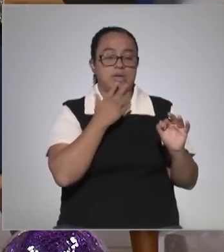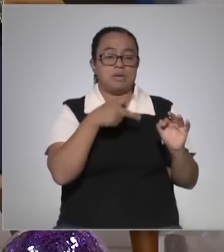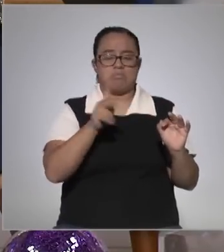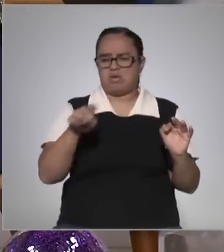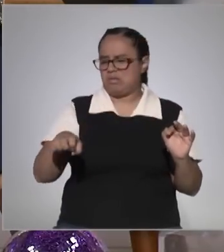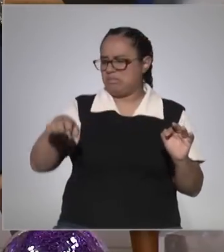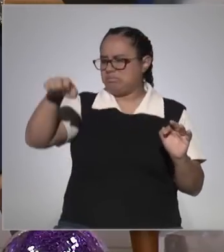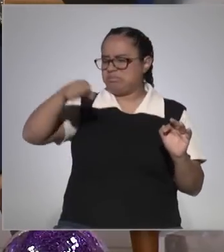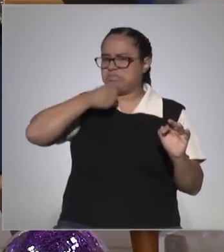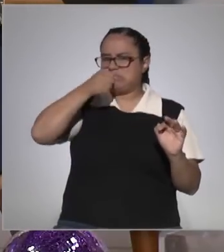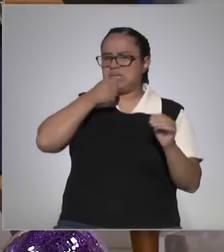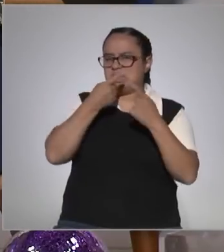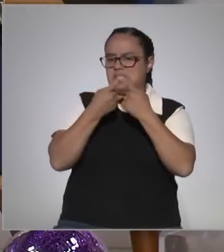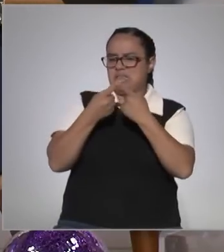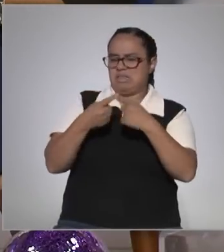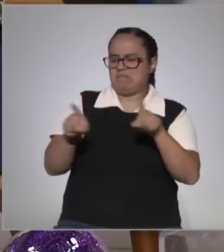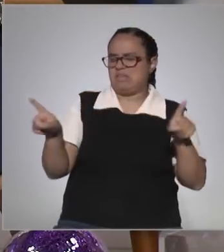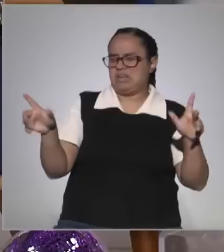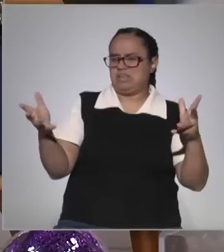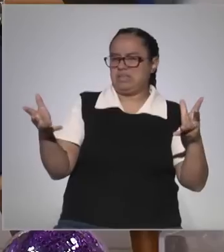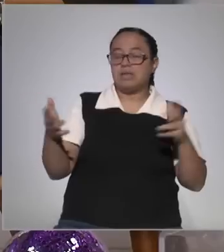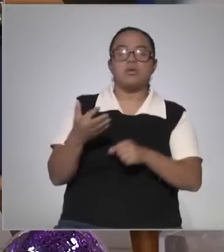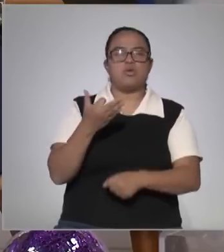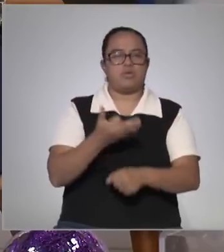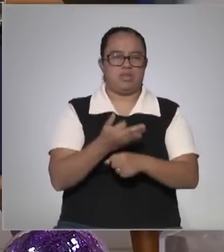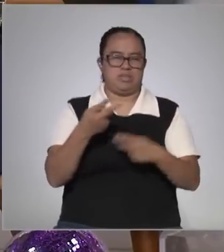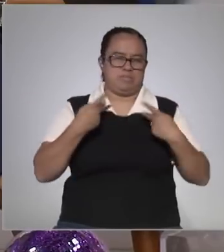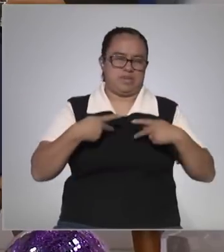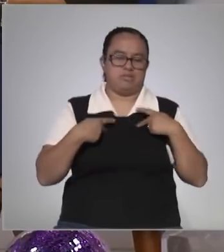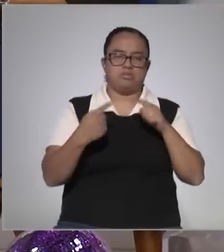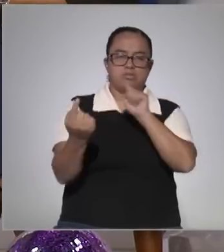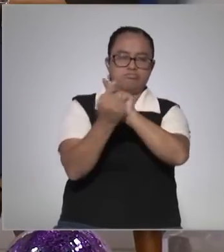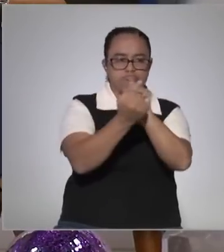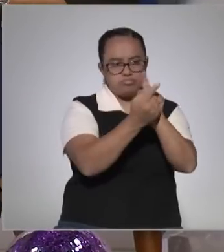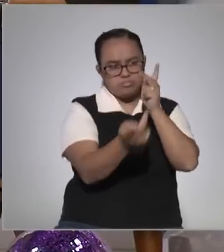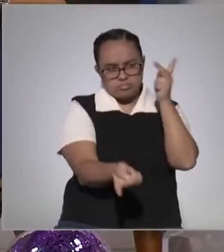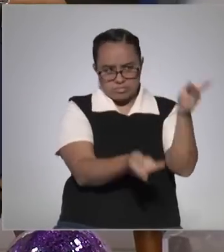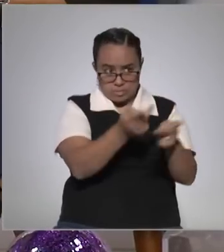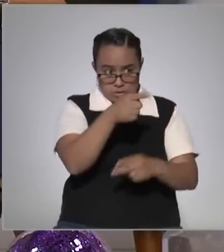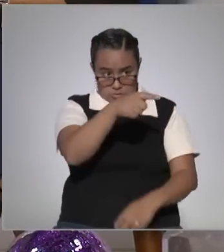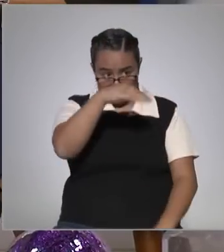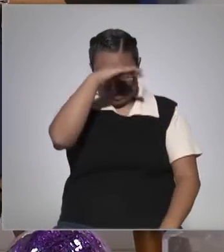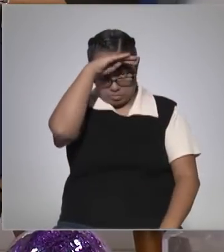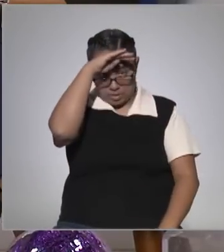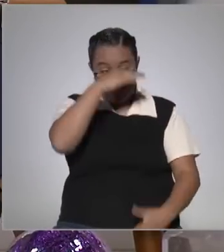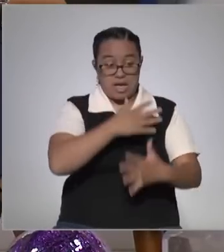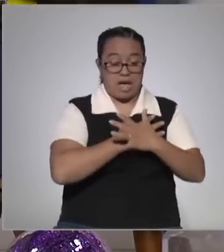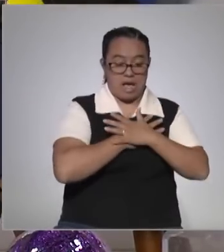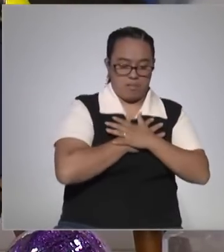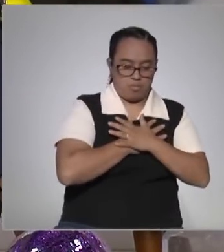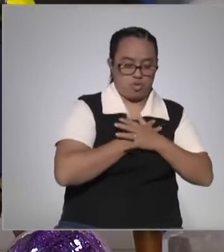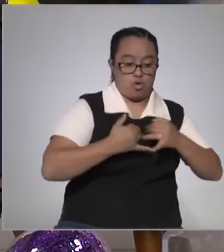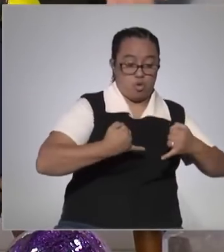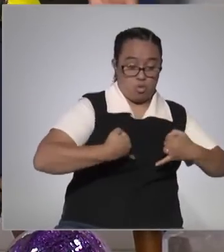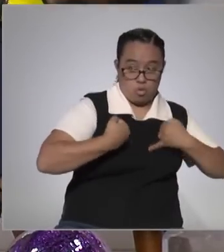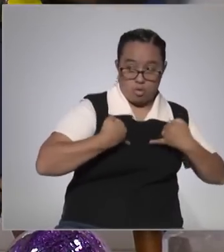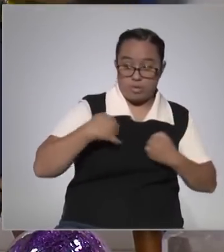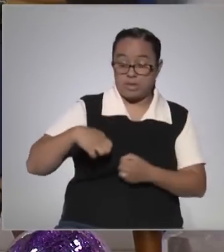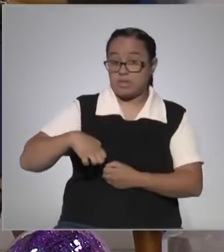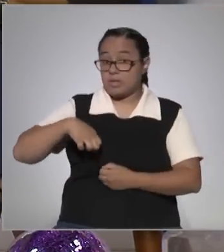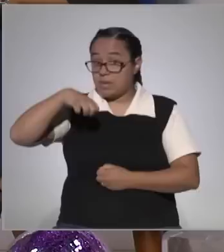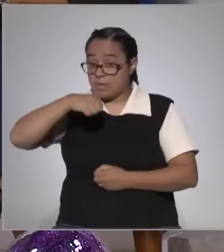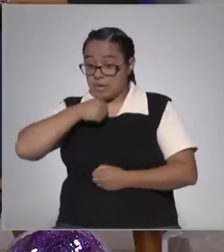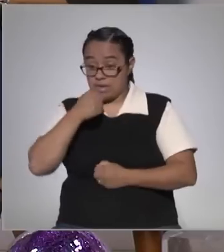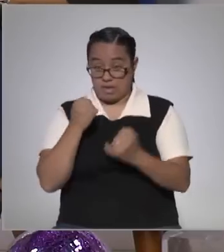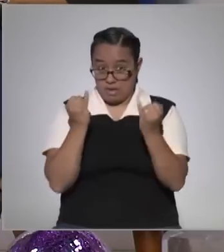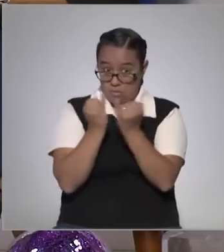vejez. Y es por eso que salimos a la calle y preguntamos, ¿crees que el amor es igual en la juventud que en la vejez? Vamos a ver